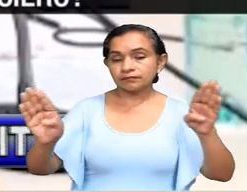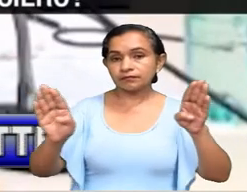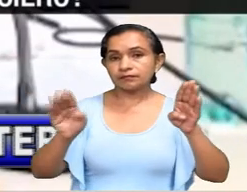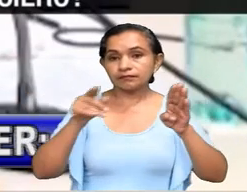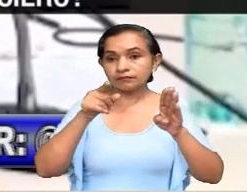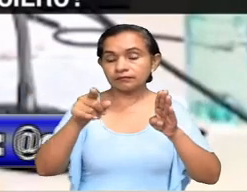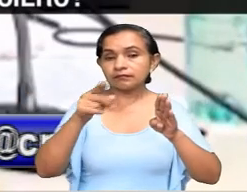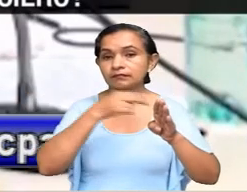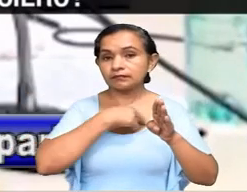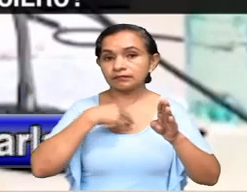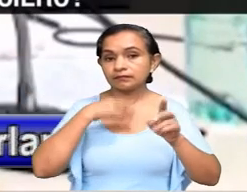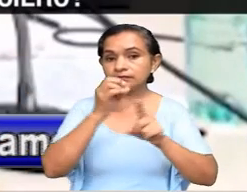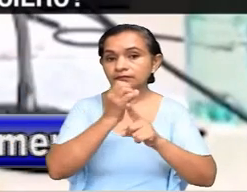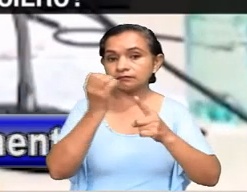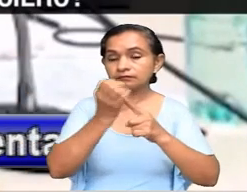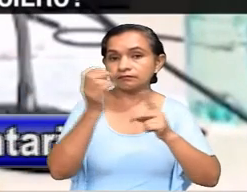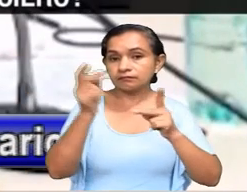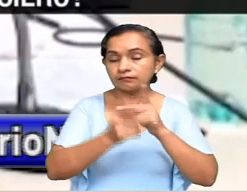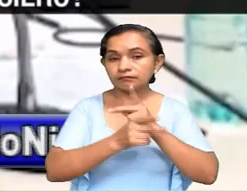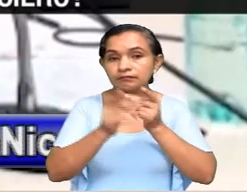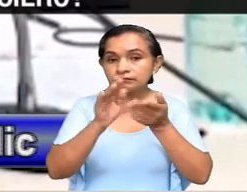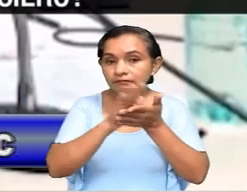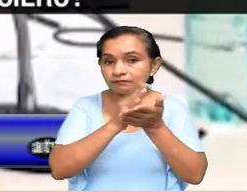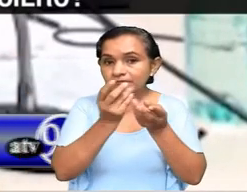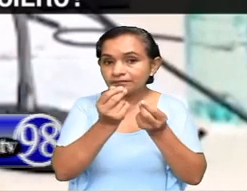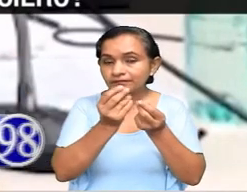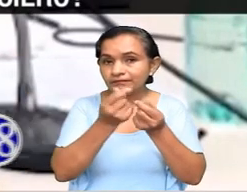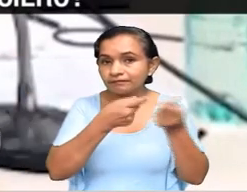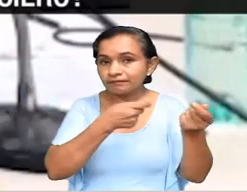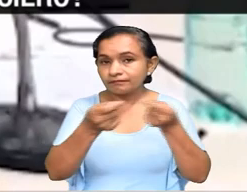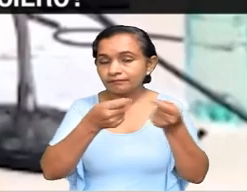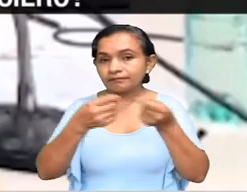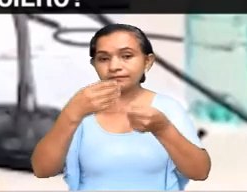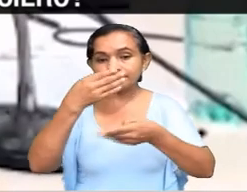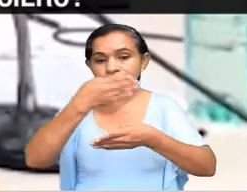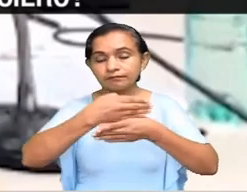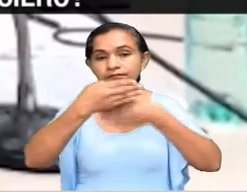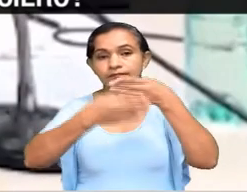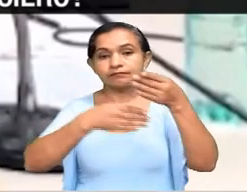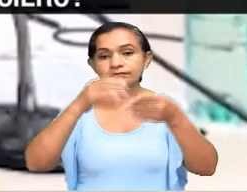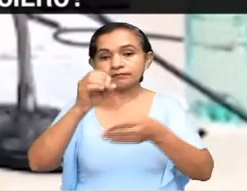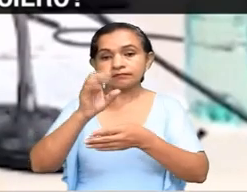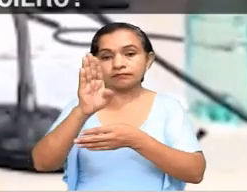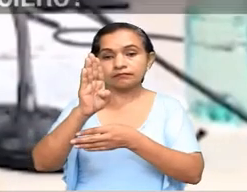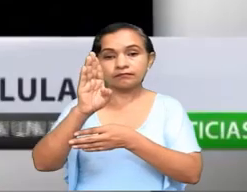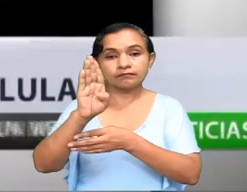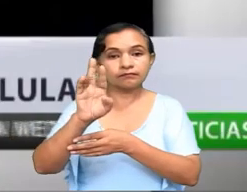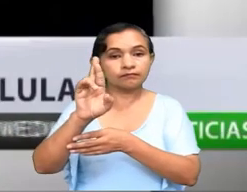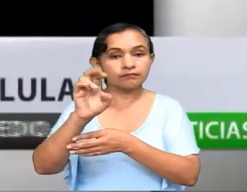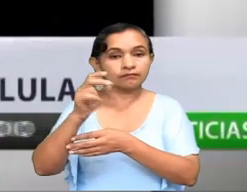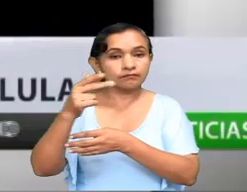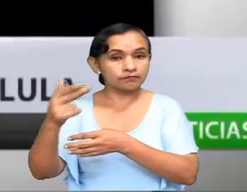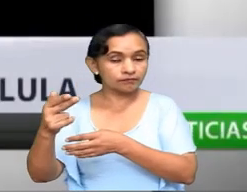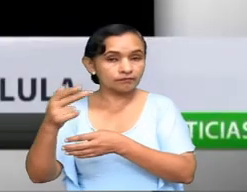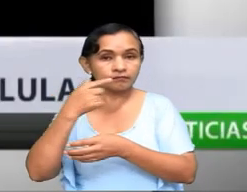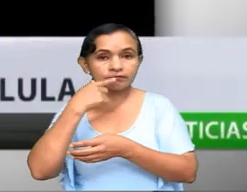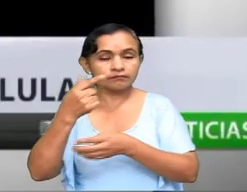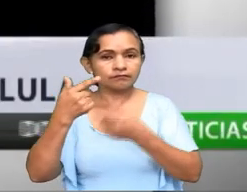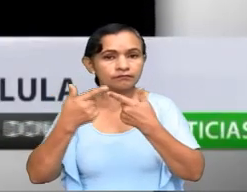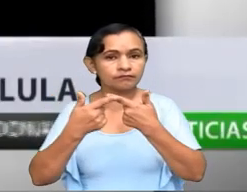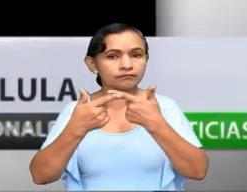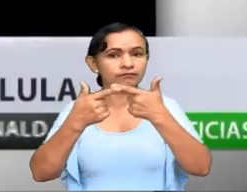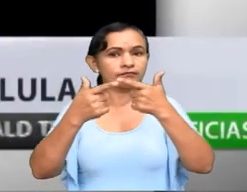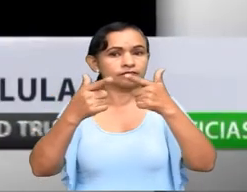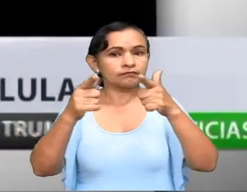por supuesta organización criminal y lavado de dinero en negocios de la constructora Odebrecht en Angola, ha declarado libre al ex